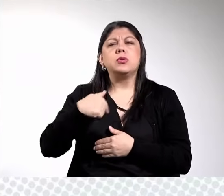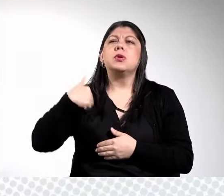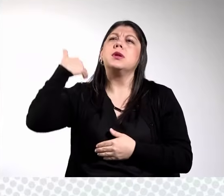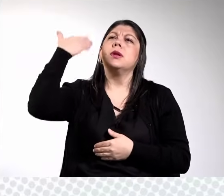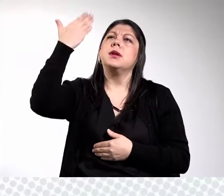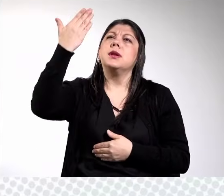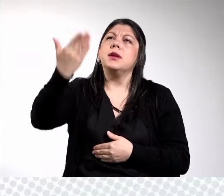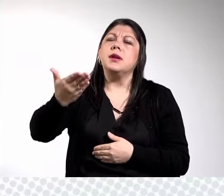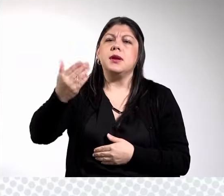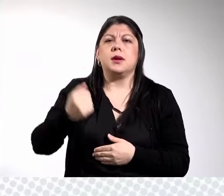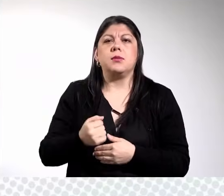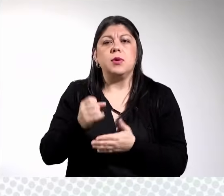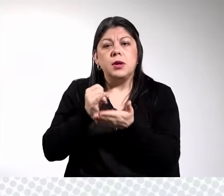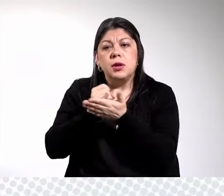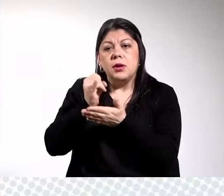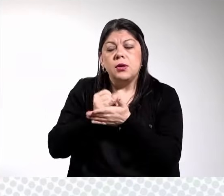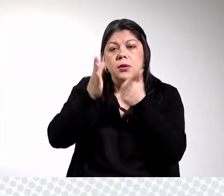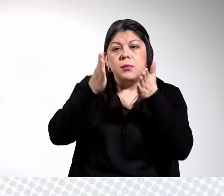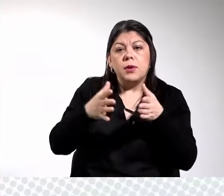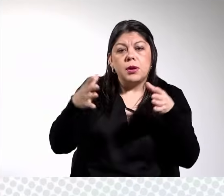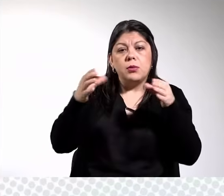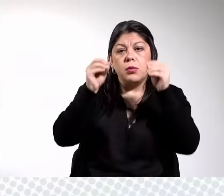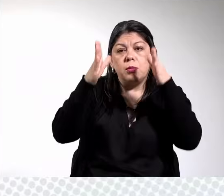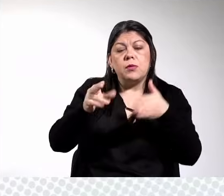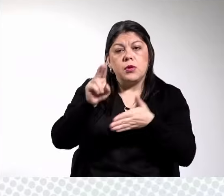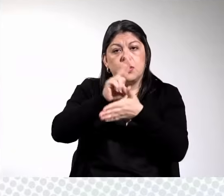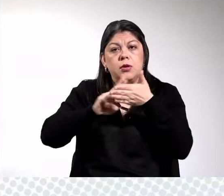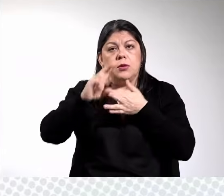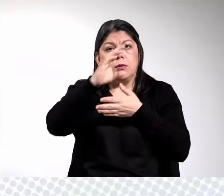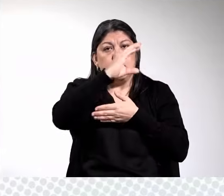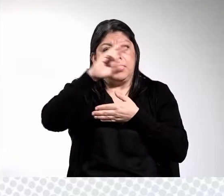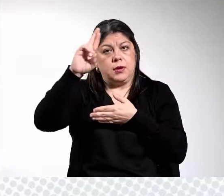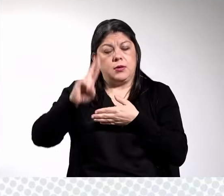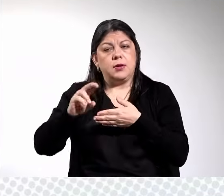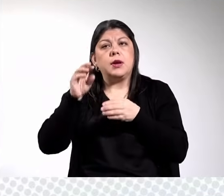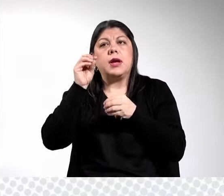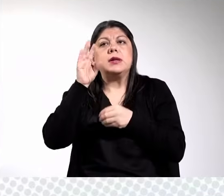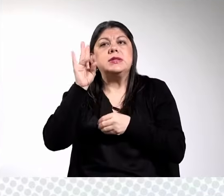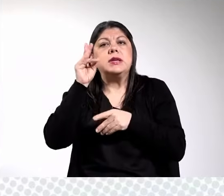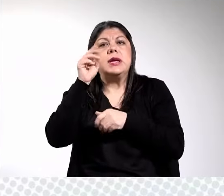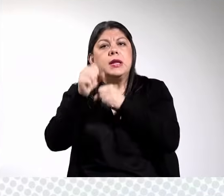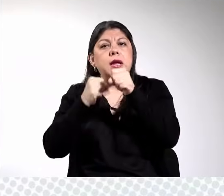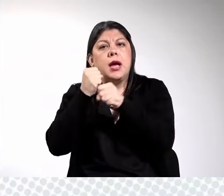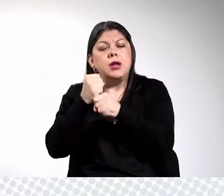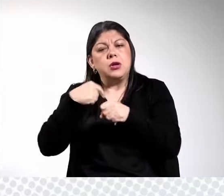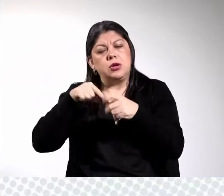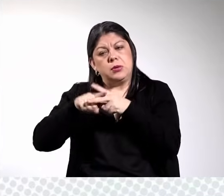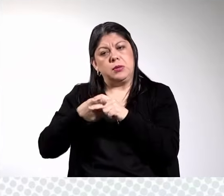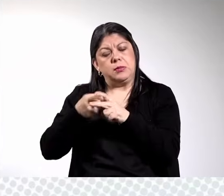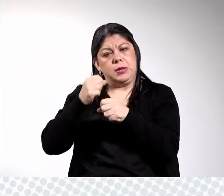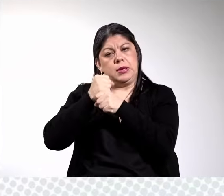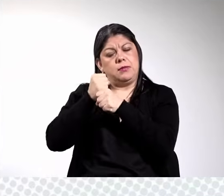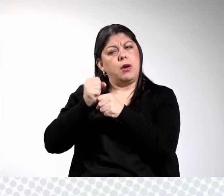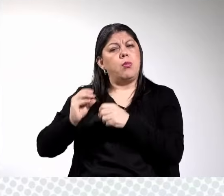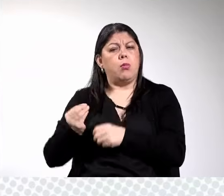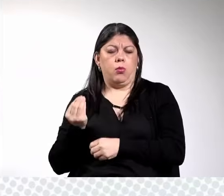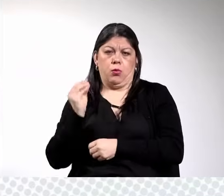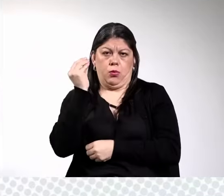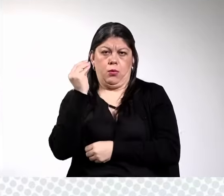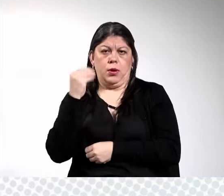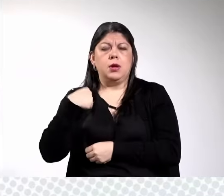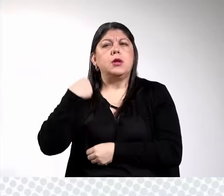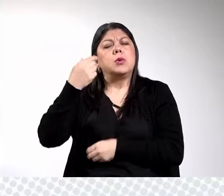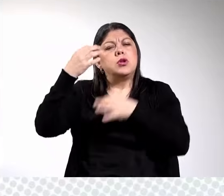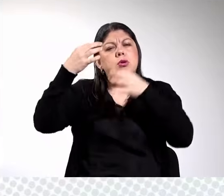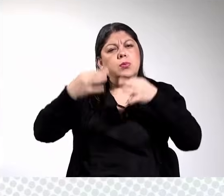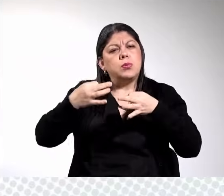yo fui investigadora docente de la Universidad de Costa Rica por 7 años porque comencé a trabajar muy jovencita y luego decidí que